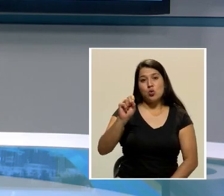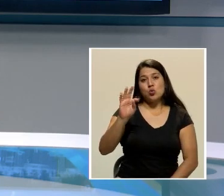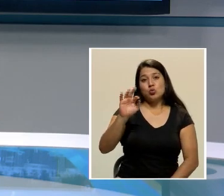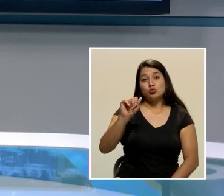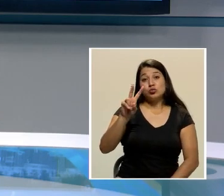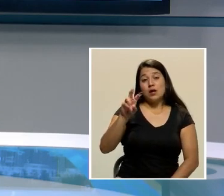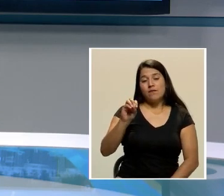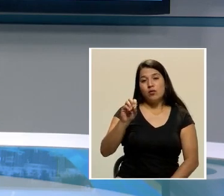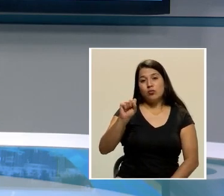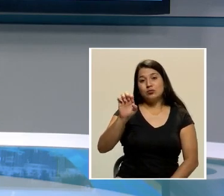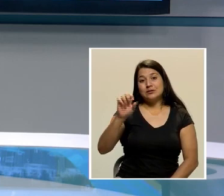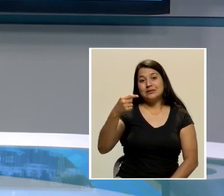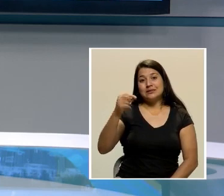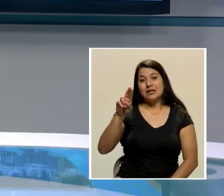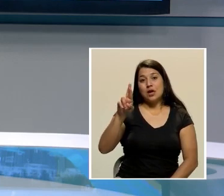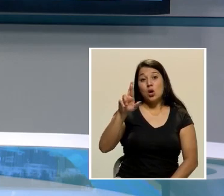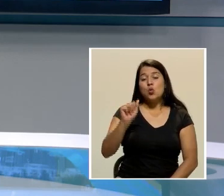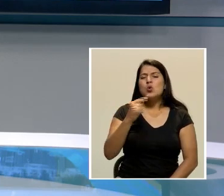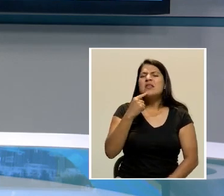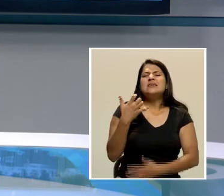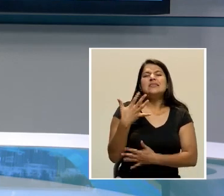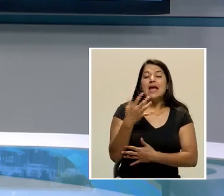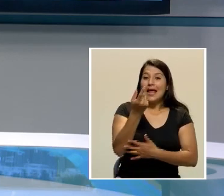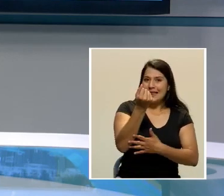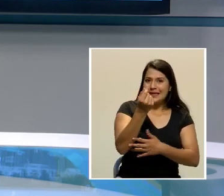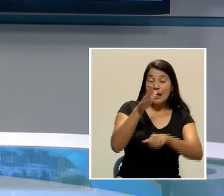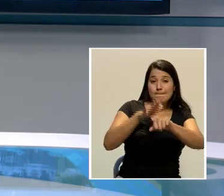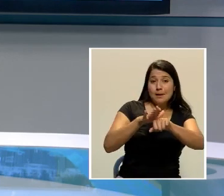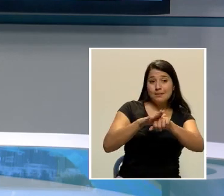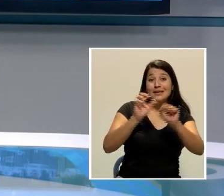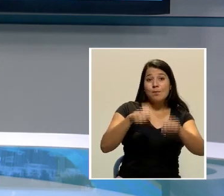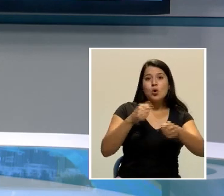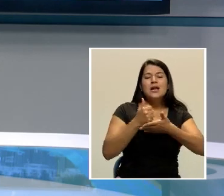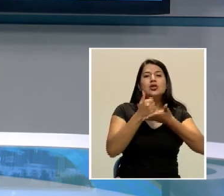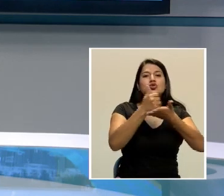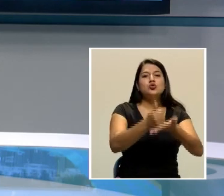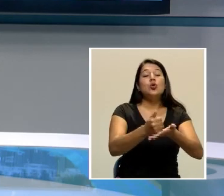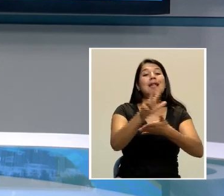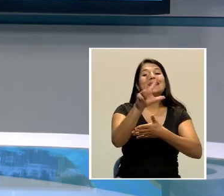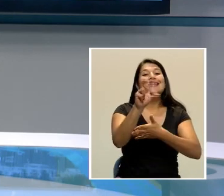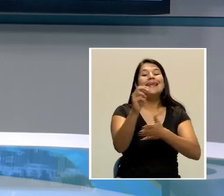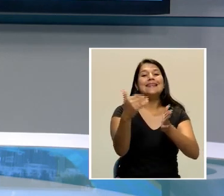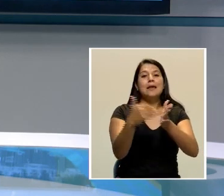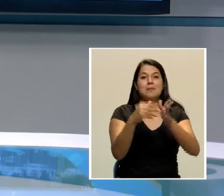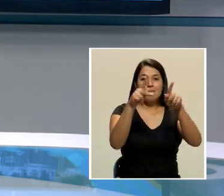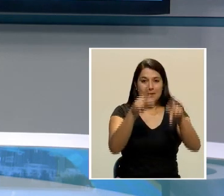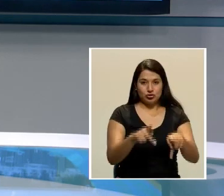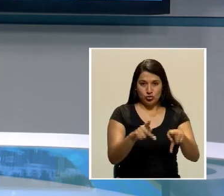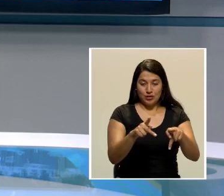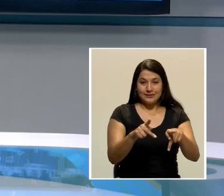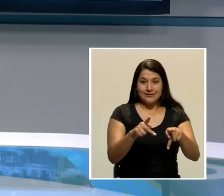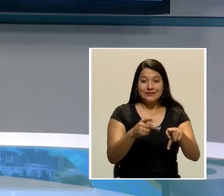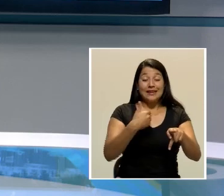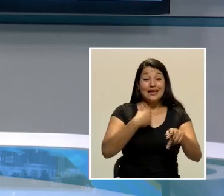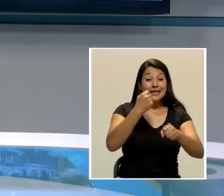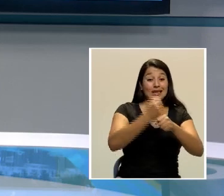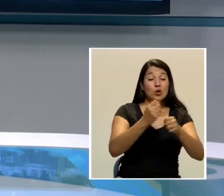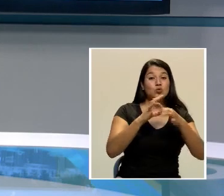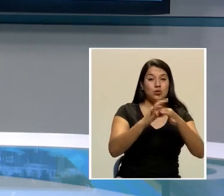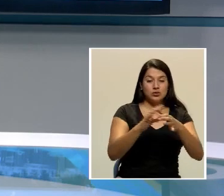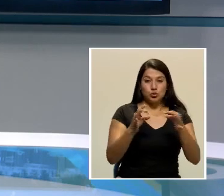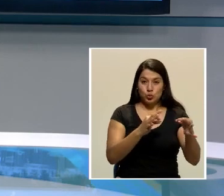los fondos permitirían ayudar a 30,000 empleos del sector turismo.